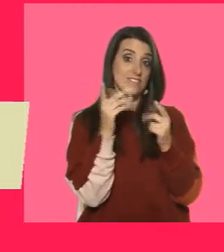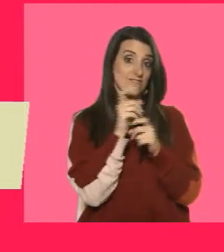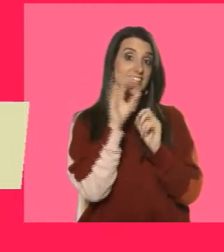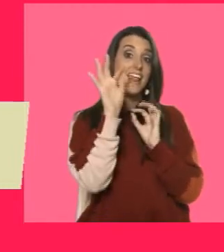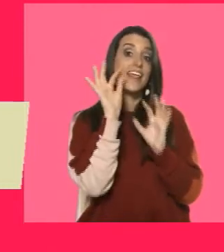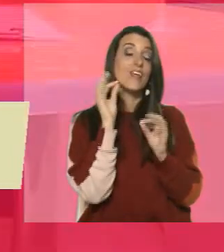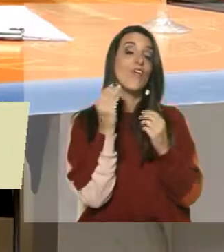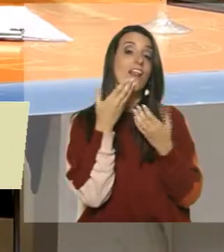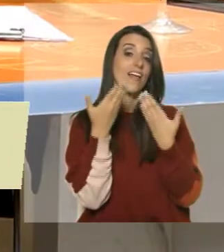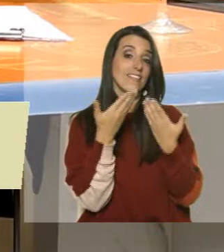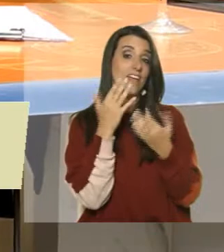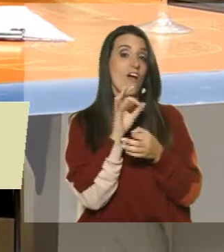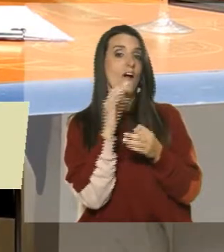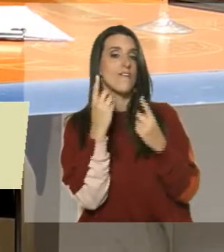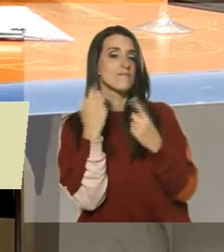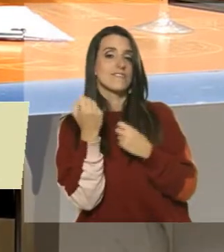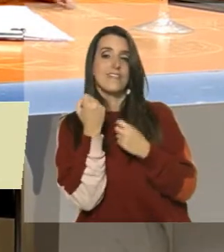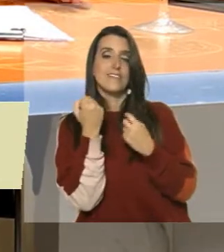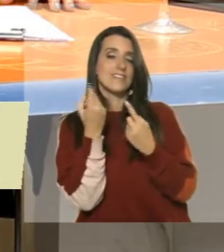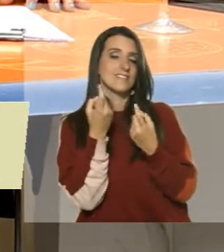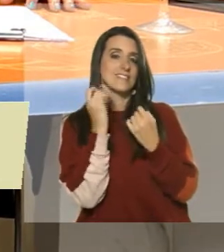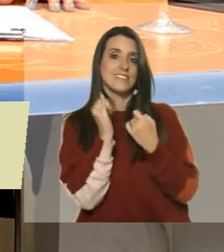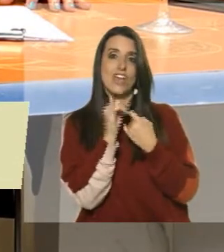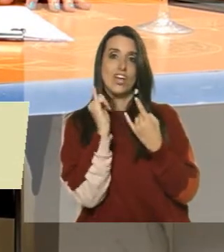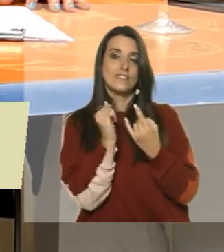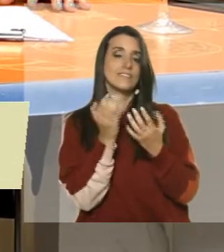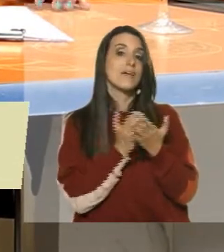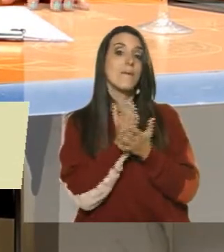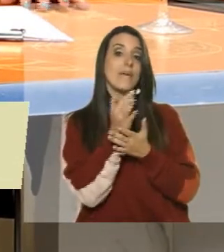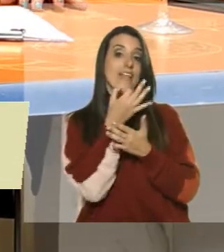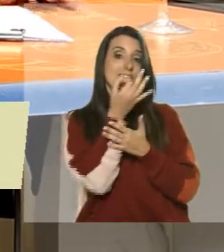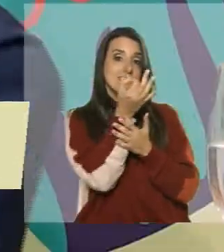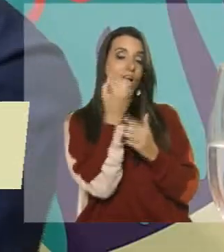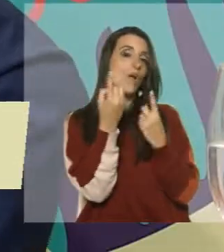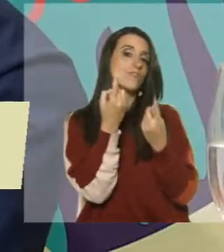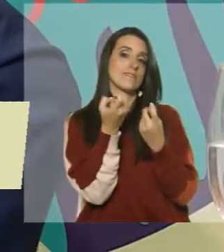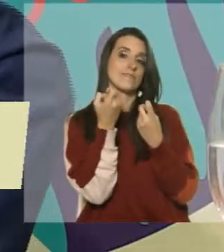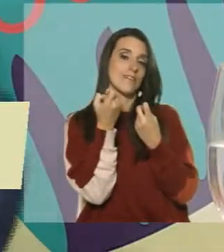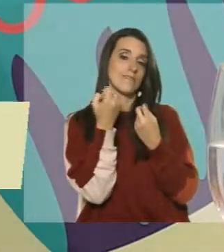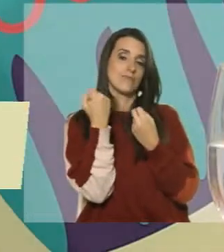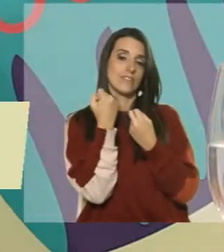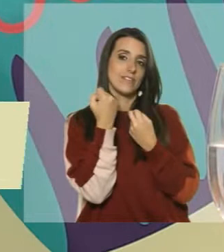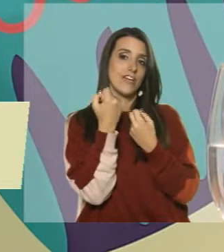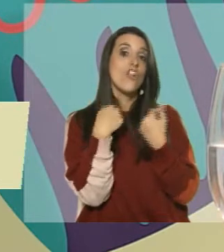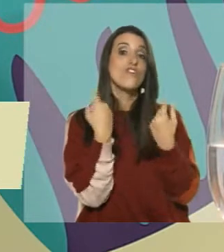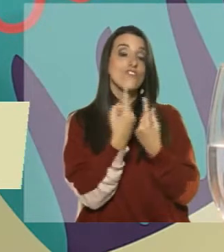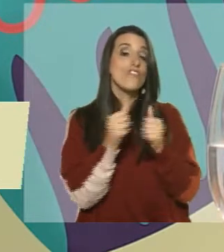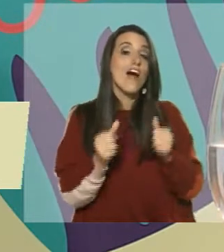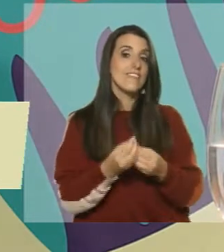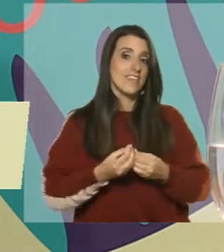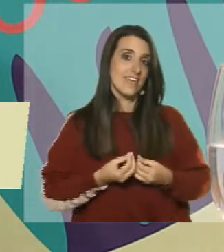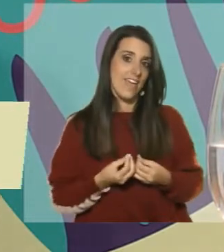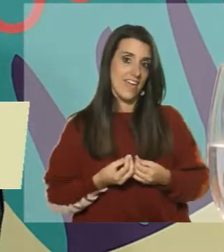¿o no? ¿O hay clásicos que no pueden faltar? Siempre se dice que hay clásicos que no pueden faltar. Lo que hicimos nosotros, ya